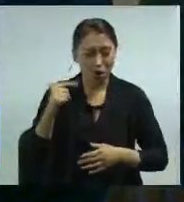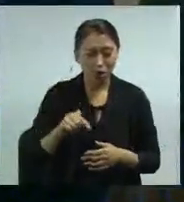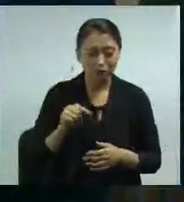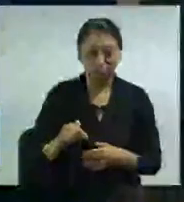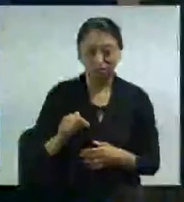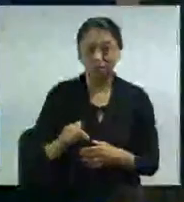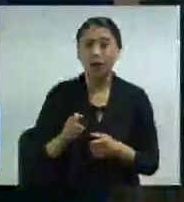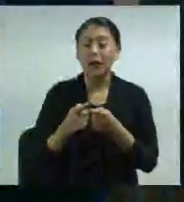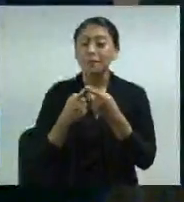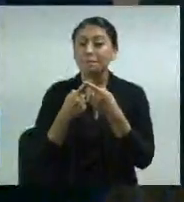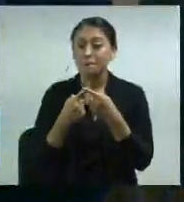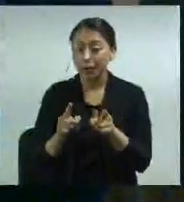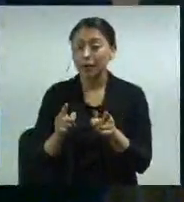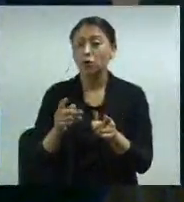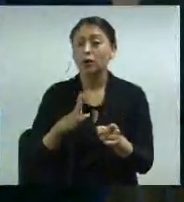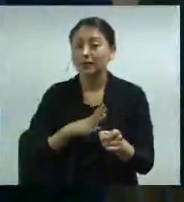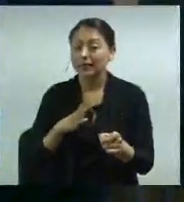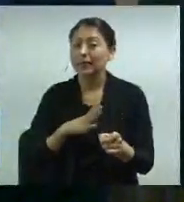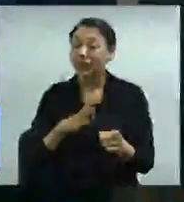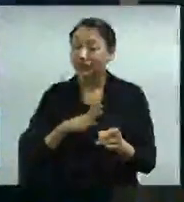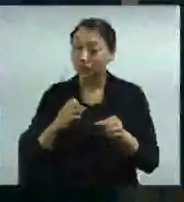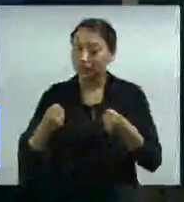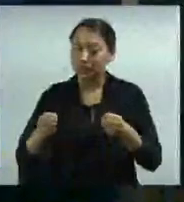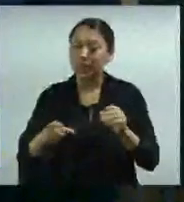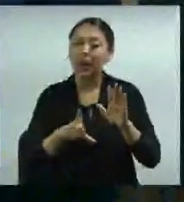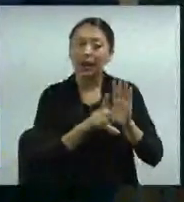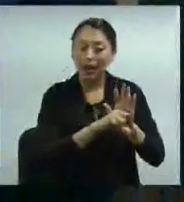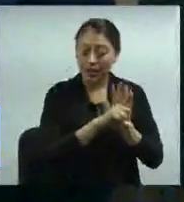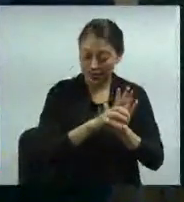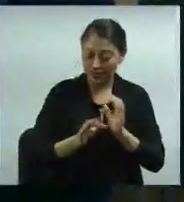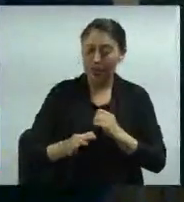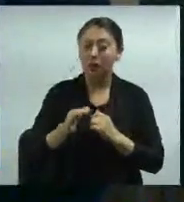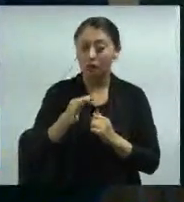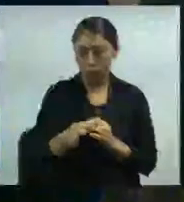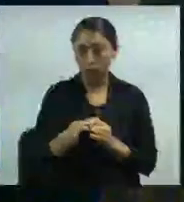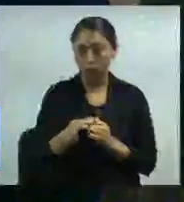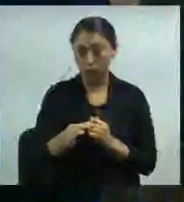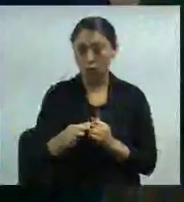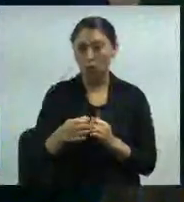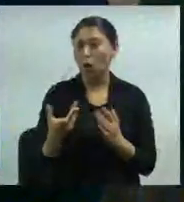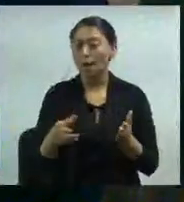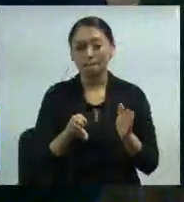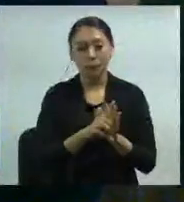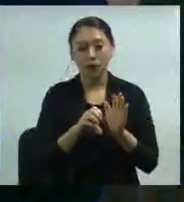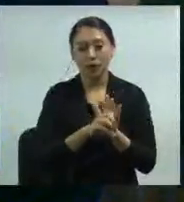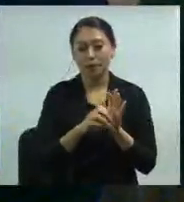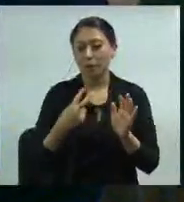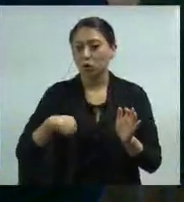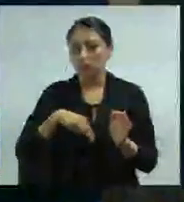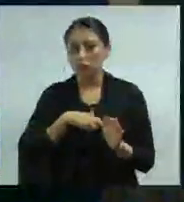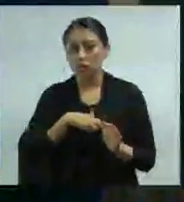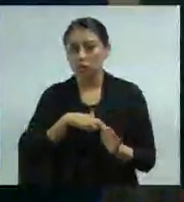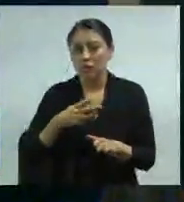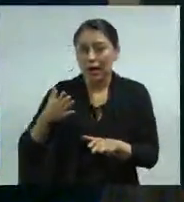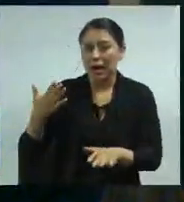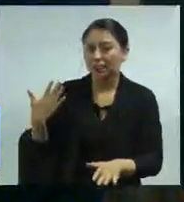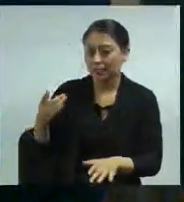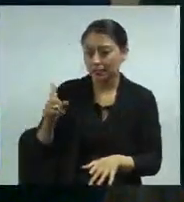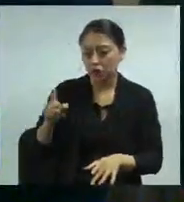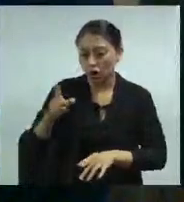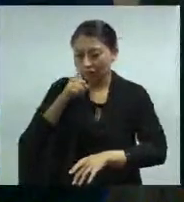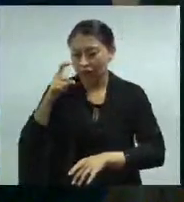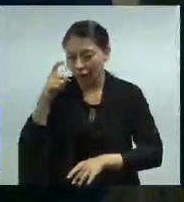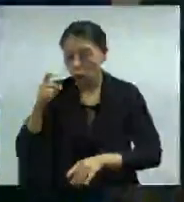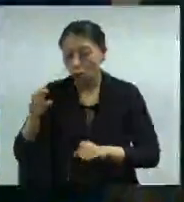eso, tenemos que legislar para el futuro. Lo que no hicimos antes es lo que estamos sufriendo ahora.